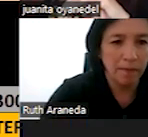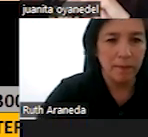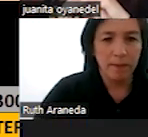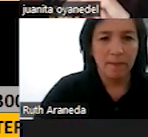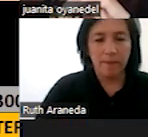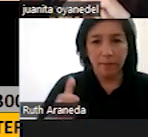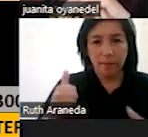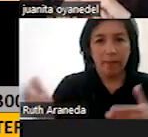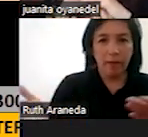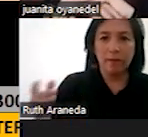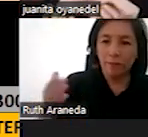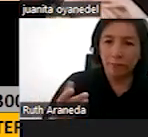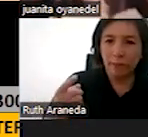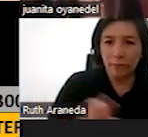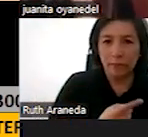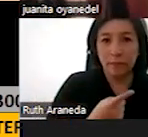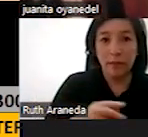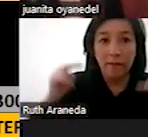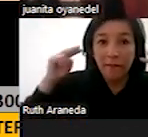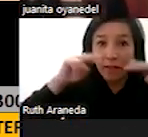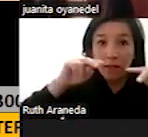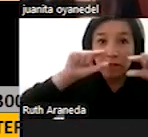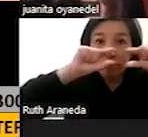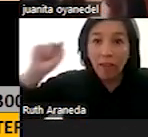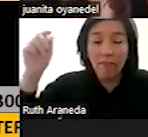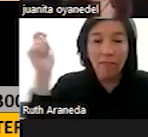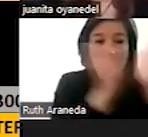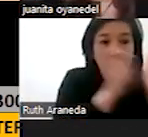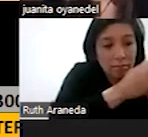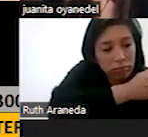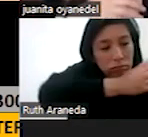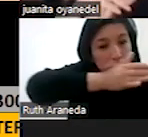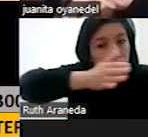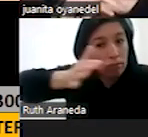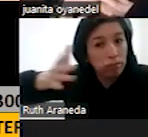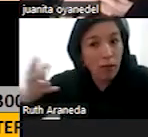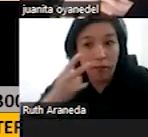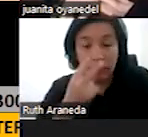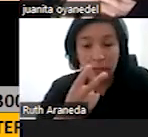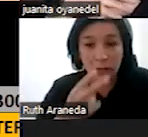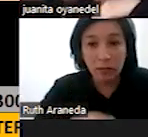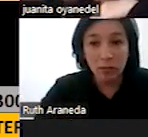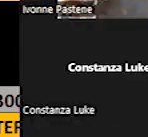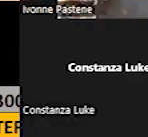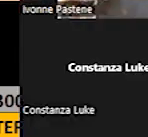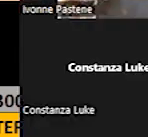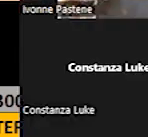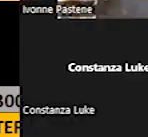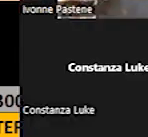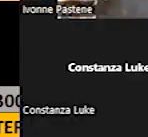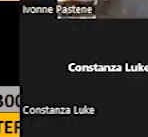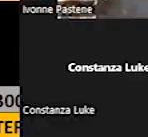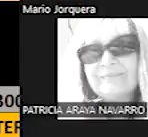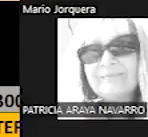Ok. Bueno, están viendo ese cuadro, me imagino. ¿Sí? Sí. ¿Se está viendo? Sí, Porque se